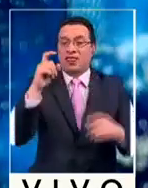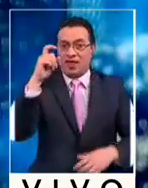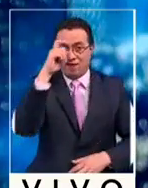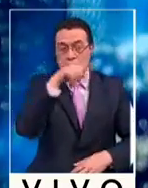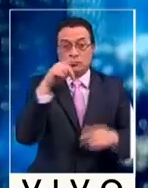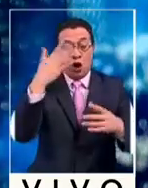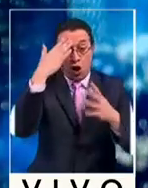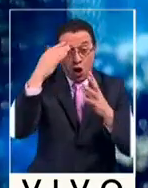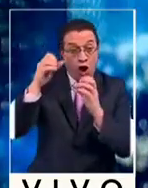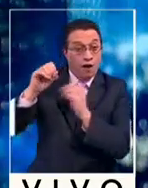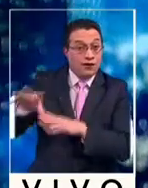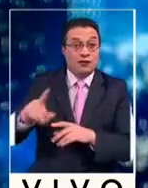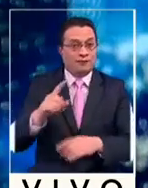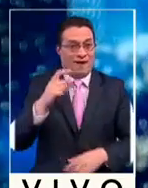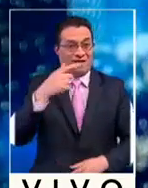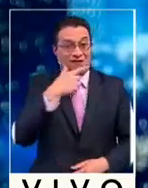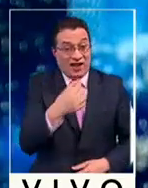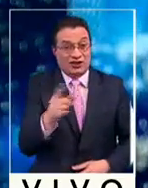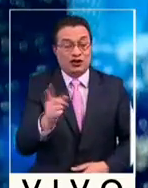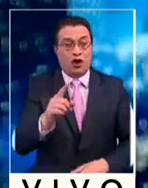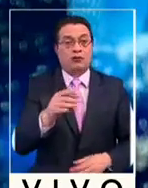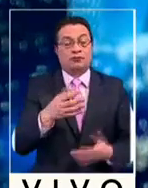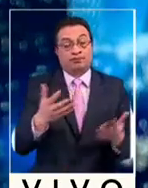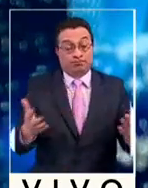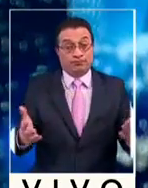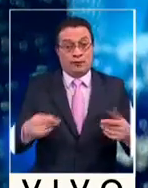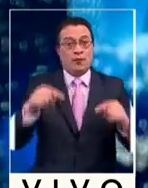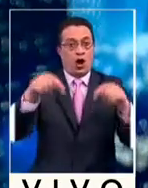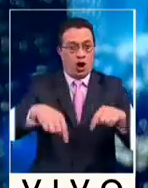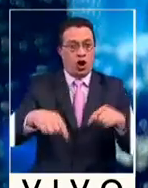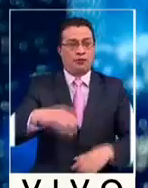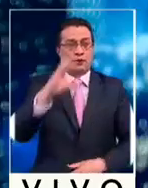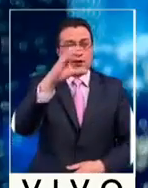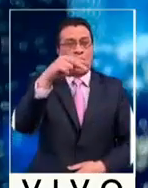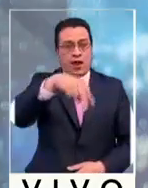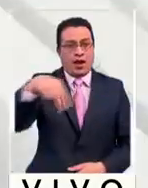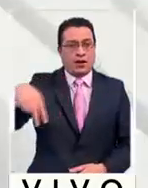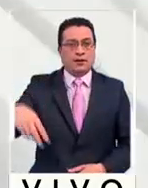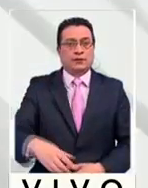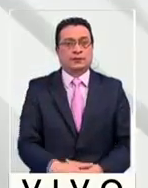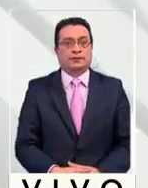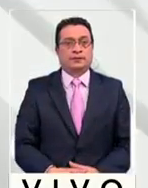página, tal como ya lo sugiere el alto mando. Hoy, en CNN Prime.